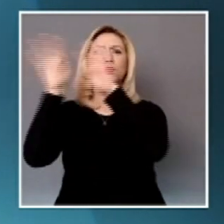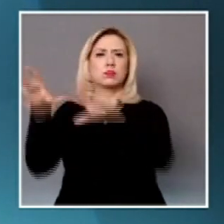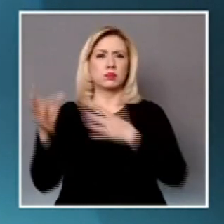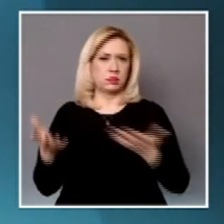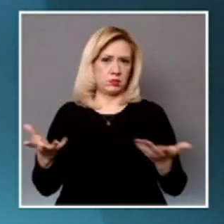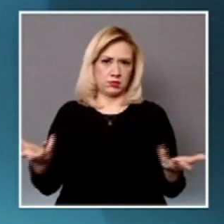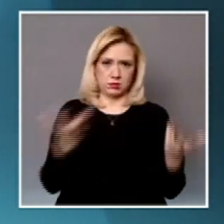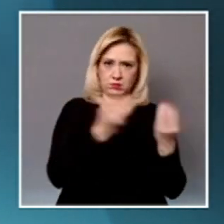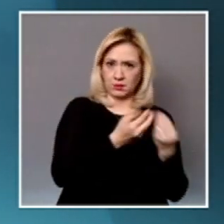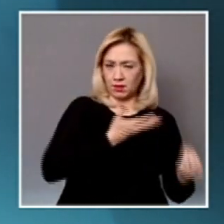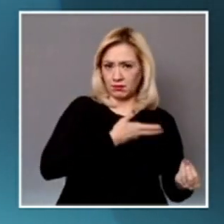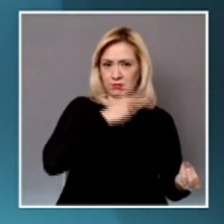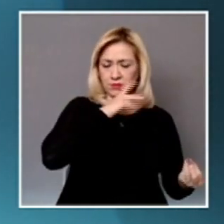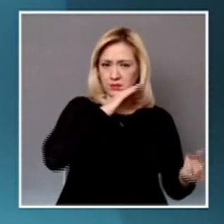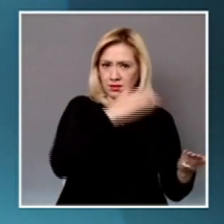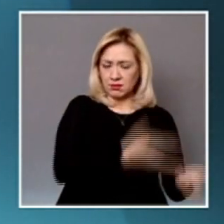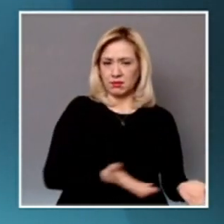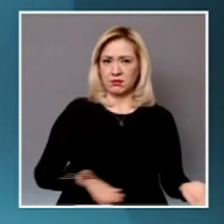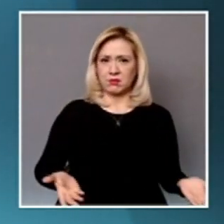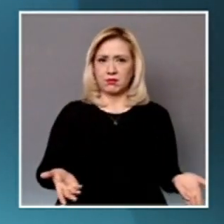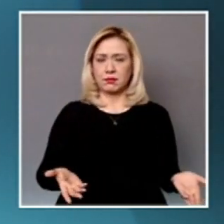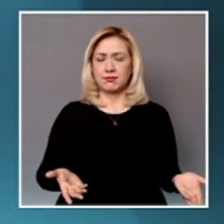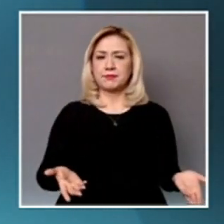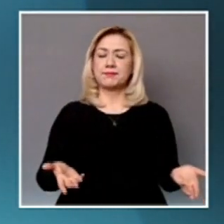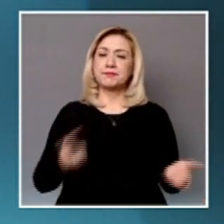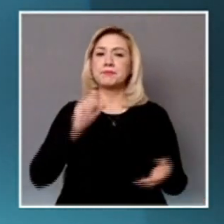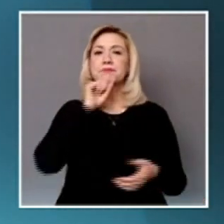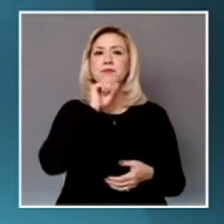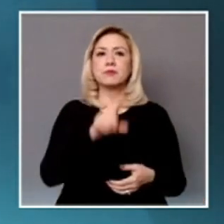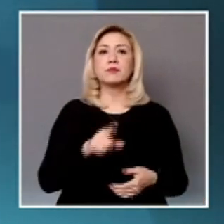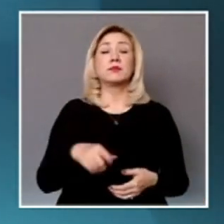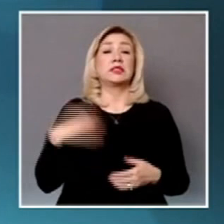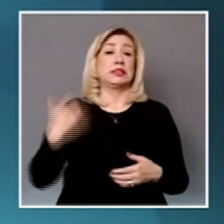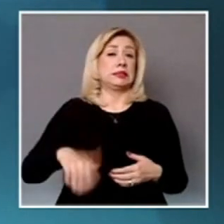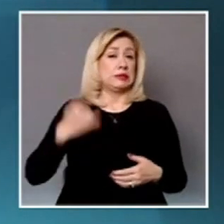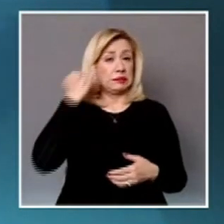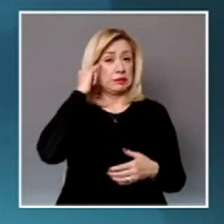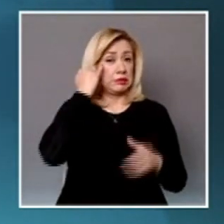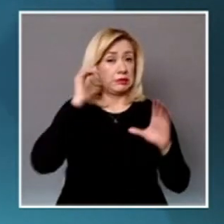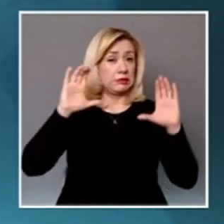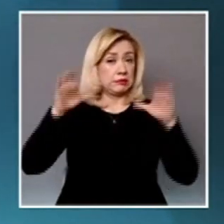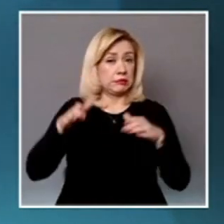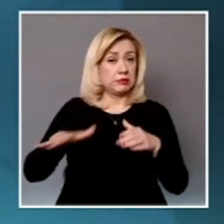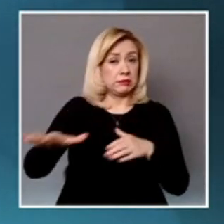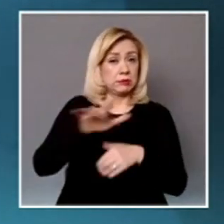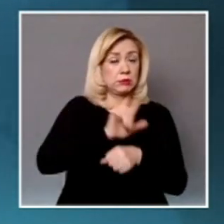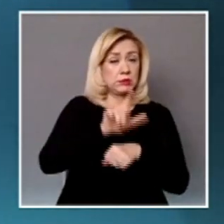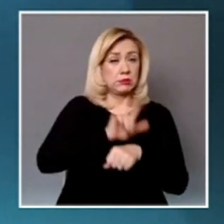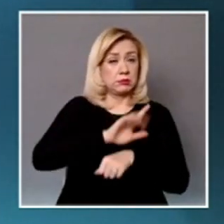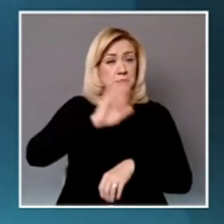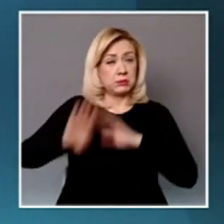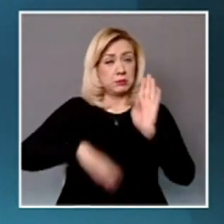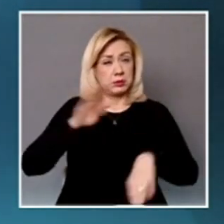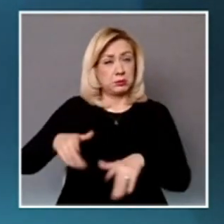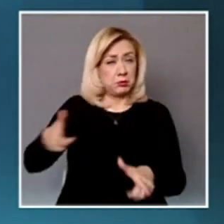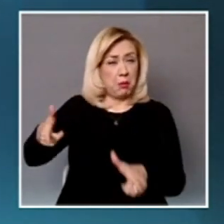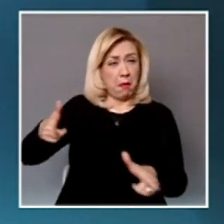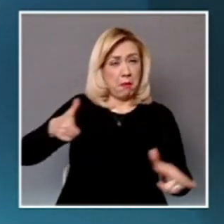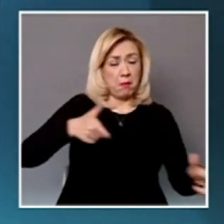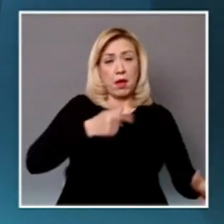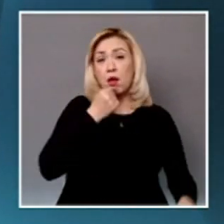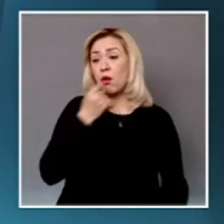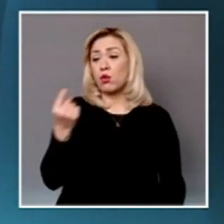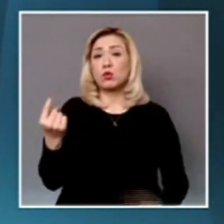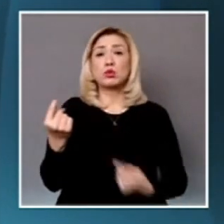familiar. En el caso de las masacres contra comunidades indígenas de Guatemala, resuelto en 2012, consideró que